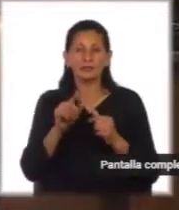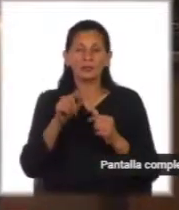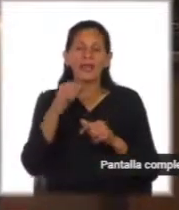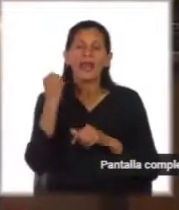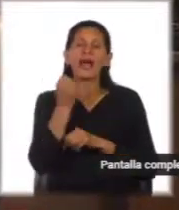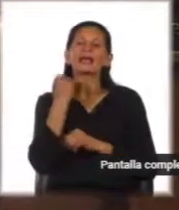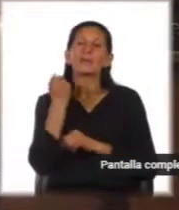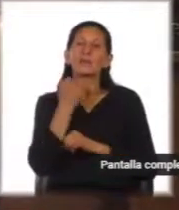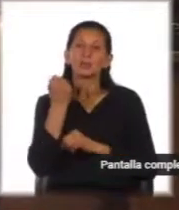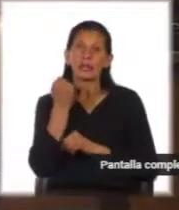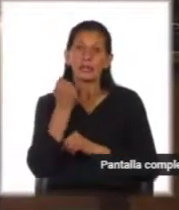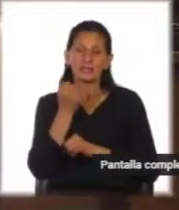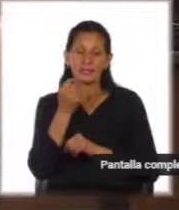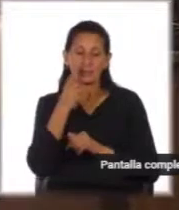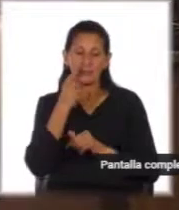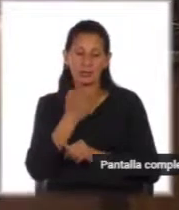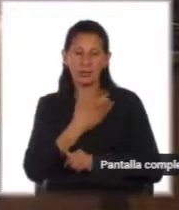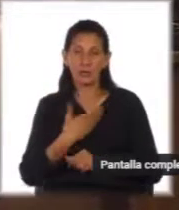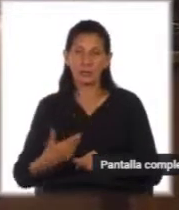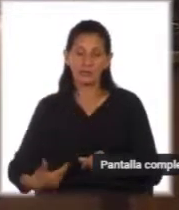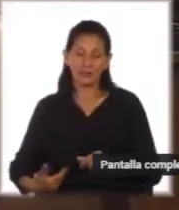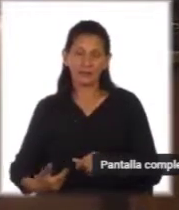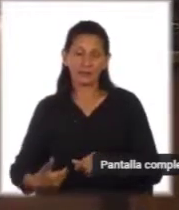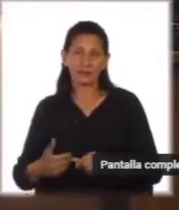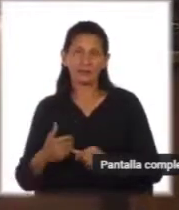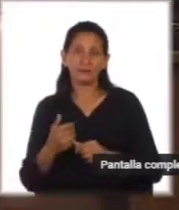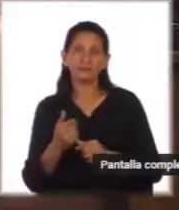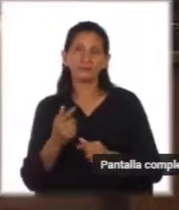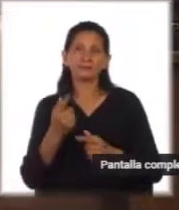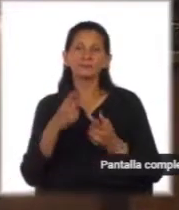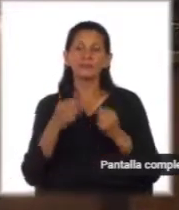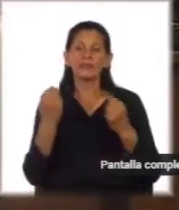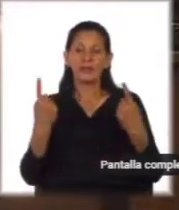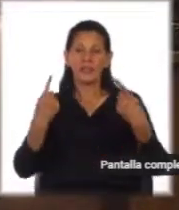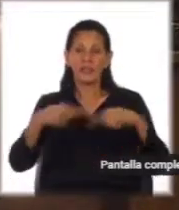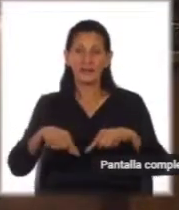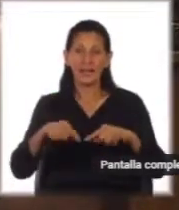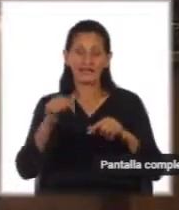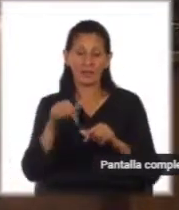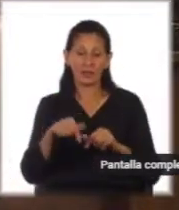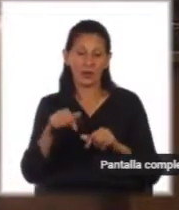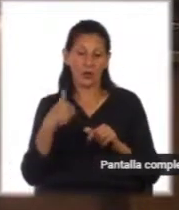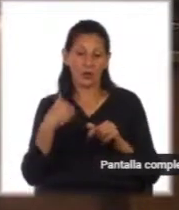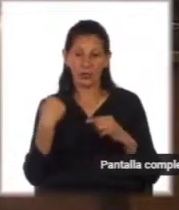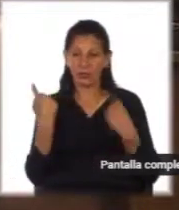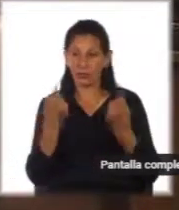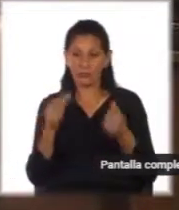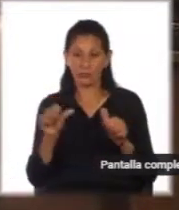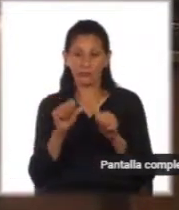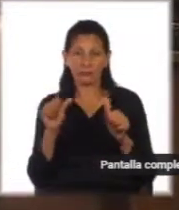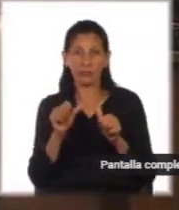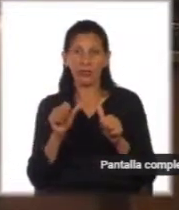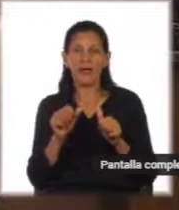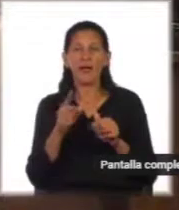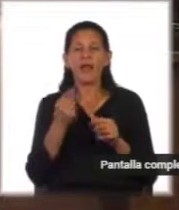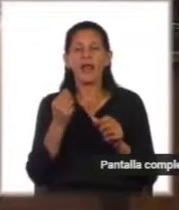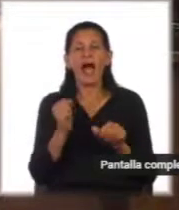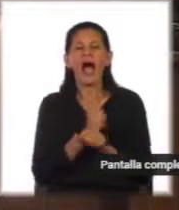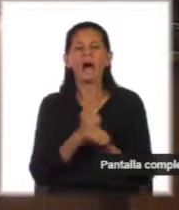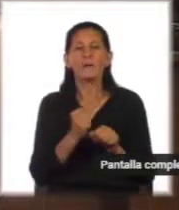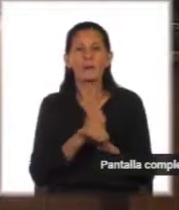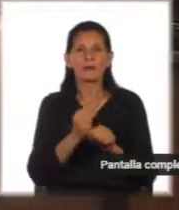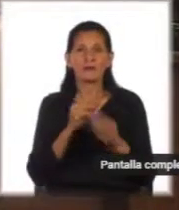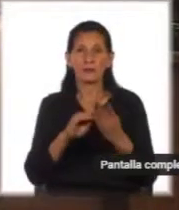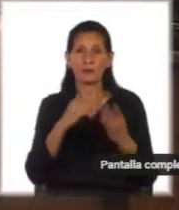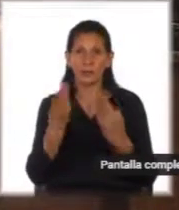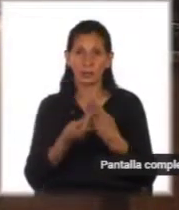importancia, señor presidente, y lo significativo del debate que hoy nos convoca. La aprobación del